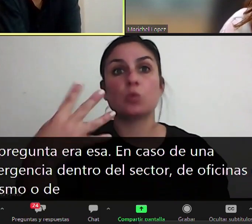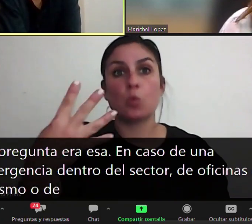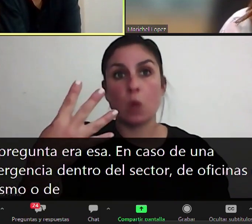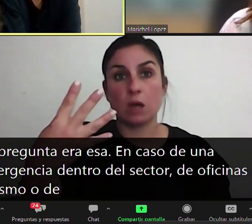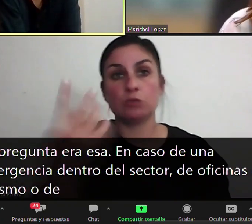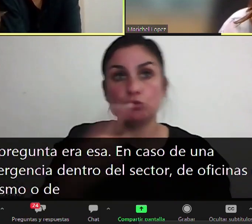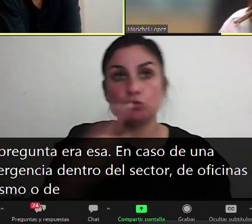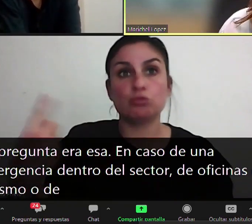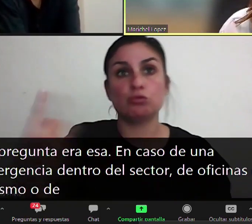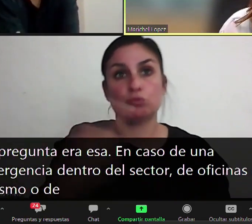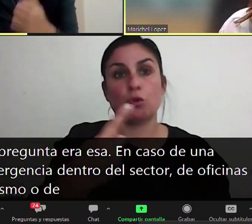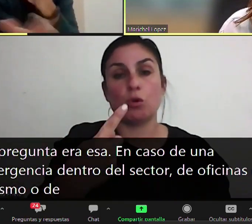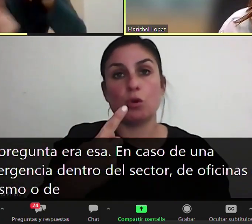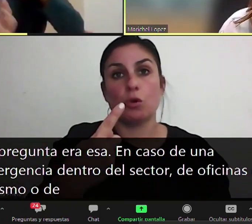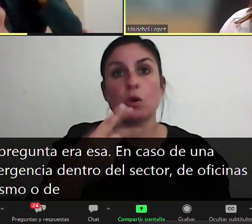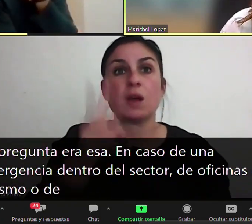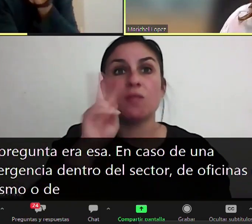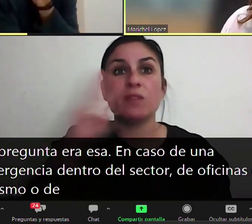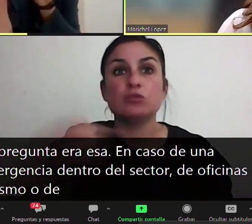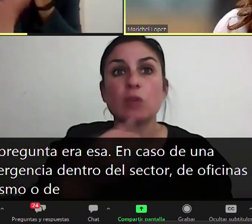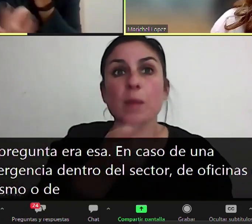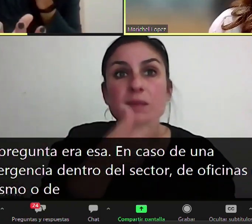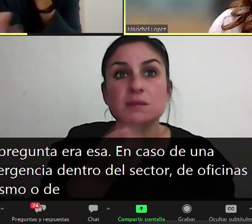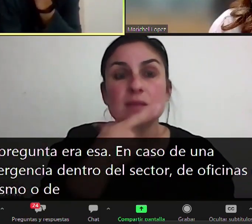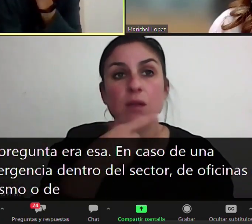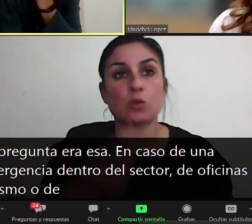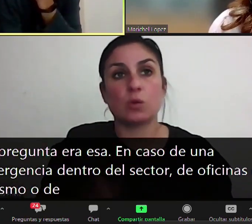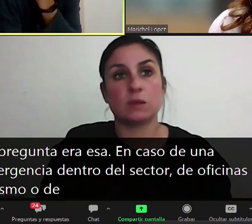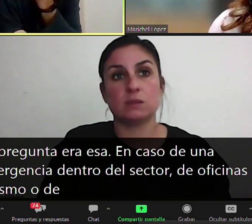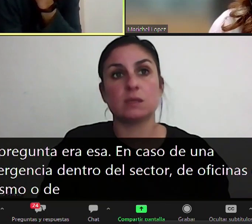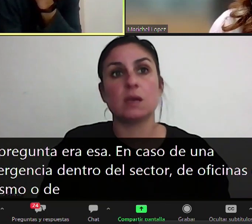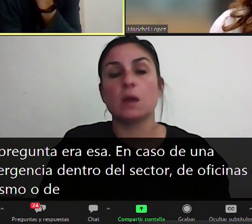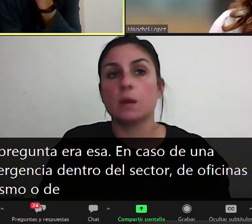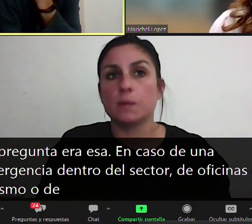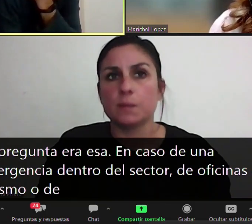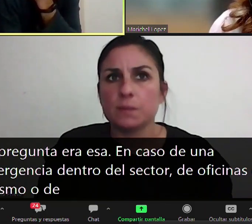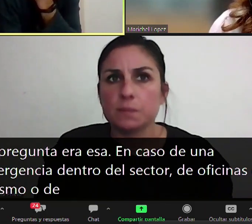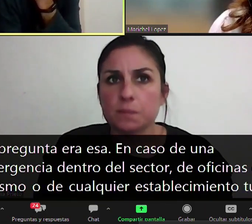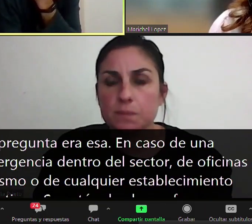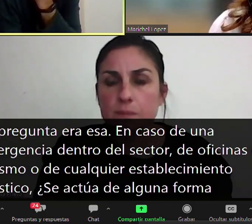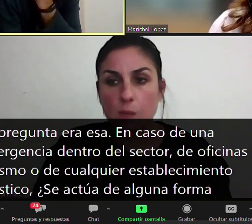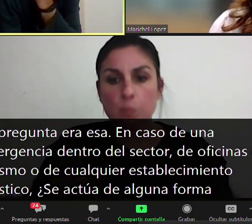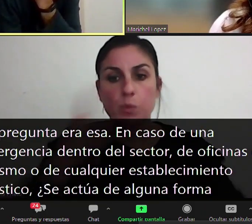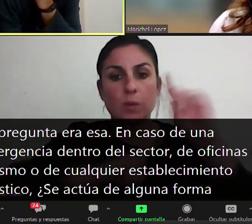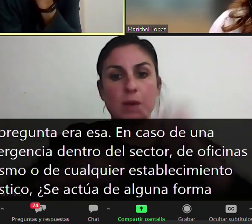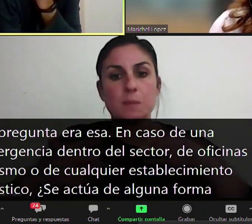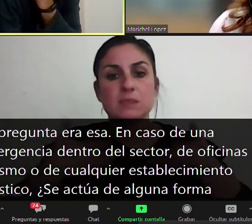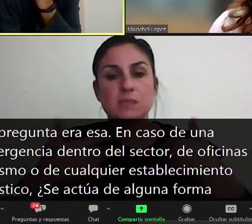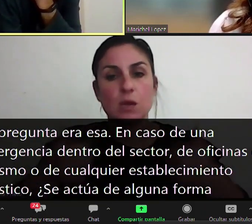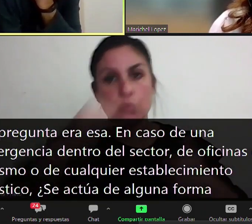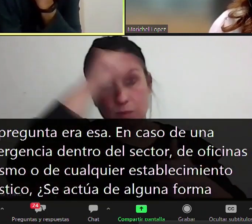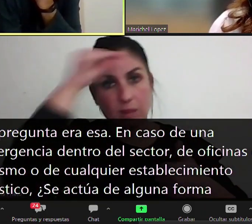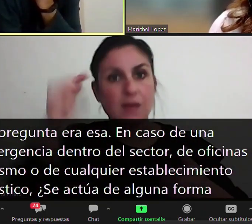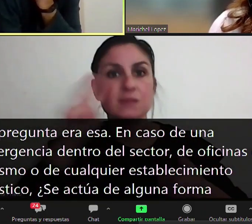personas hipermedicadas. No. Este problema de salud mental no se detecta más en el comportamiento, ¿no? En cómo se relaciona,